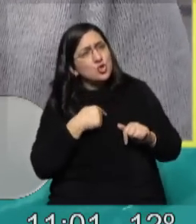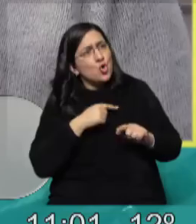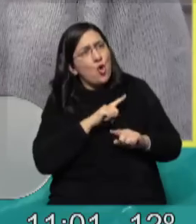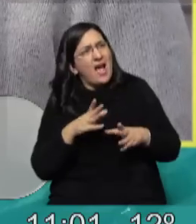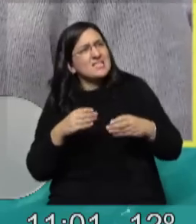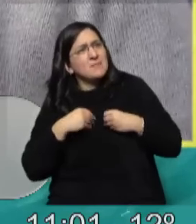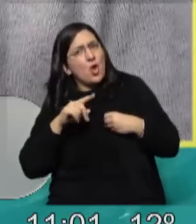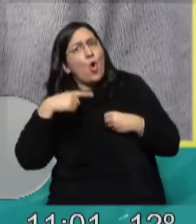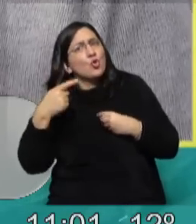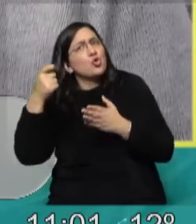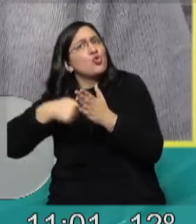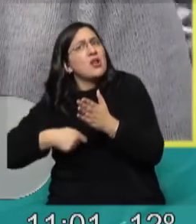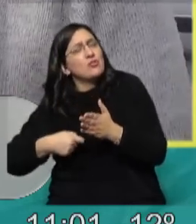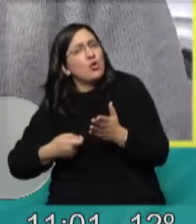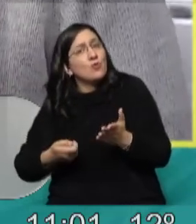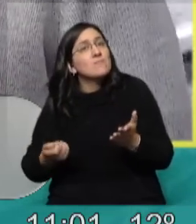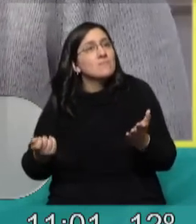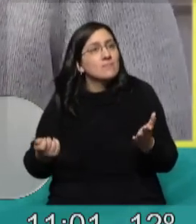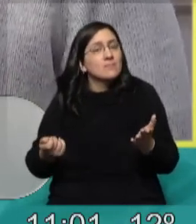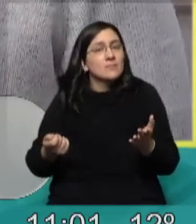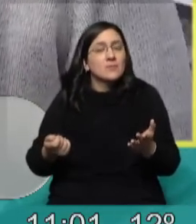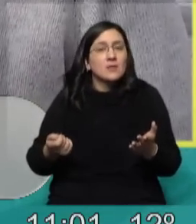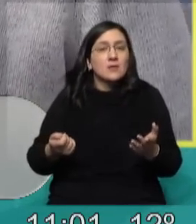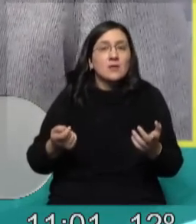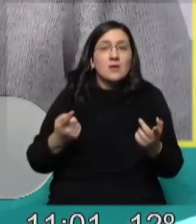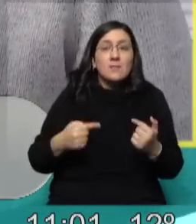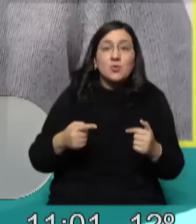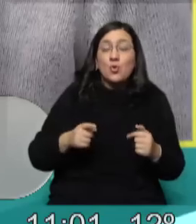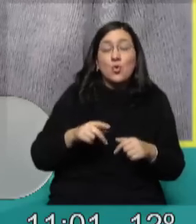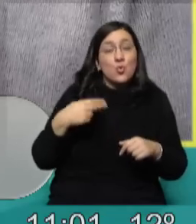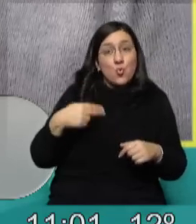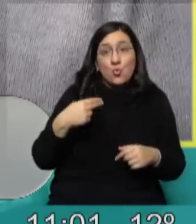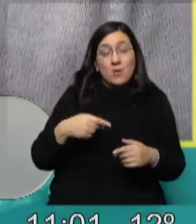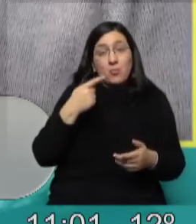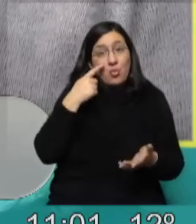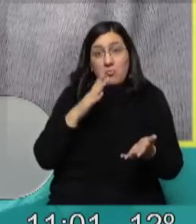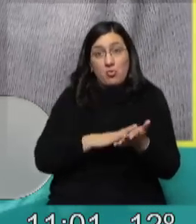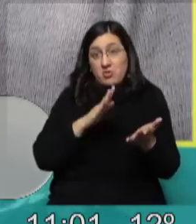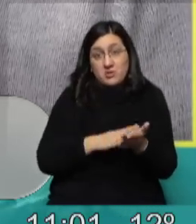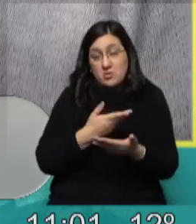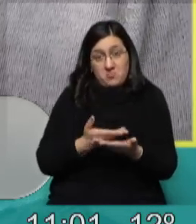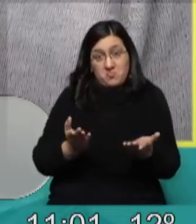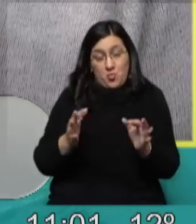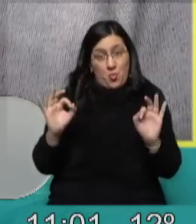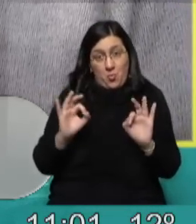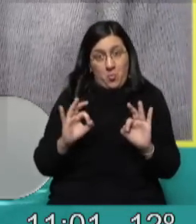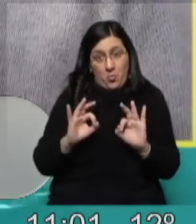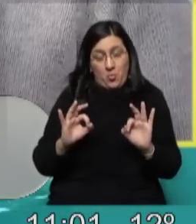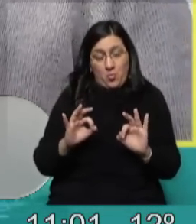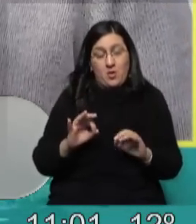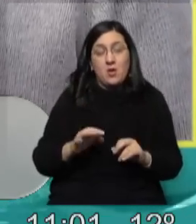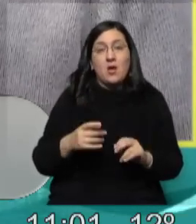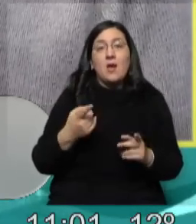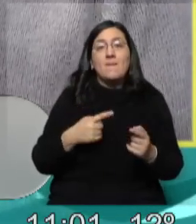un contrato con una competidora de Antel, ¿tá? Hecho que nunca pudo demostrar en la justicia, pero si bien hubo primera